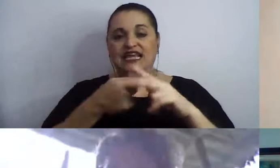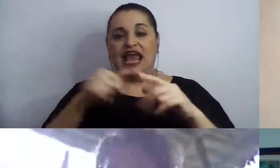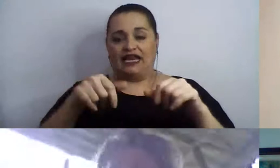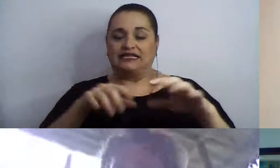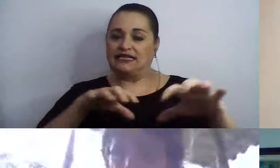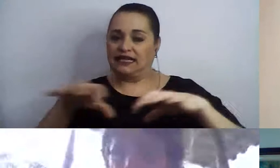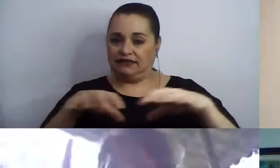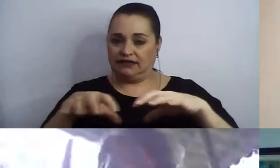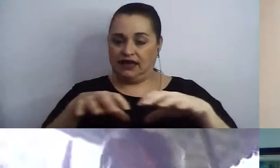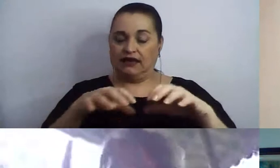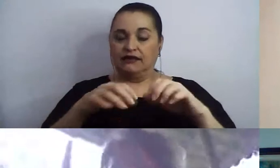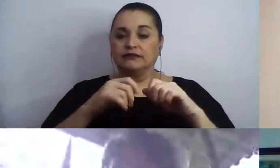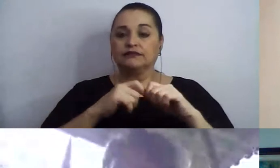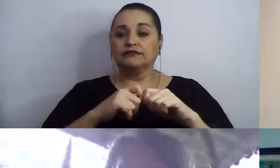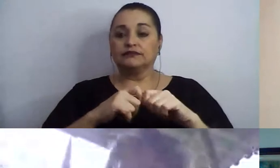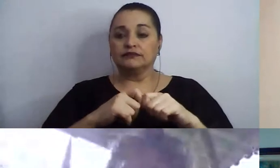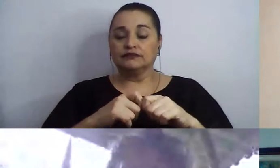evento.